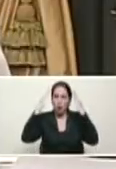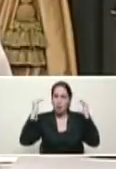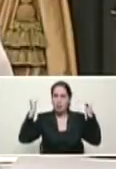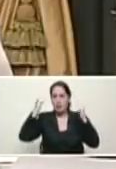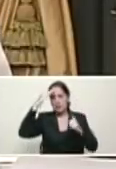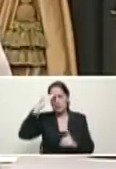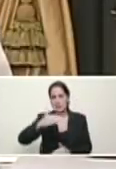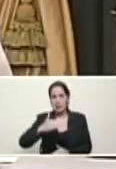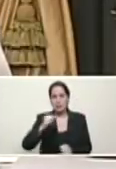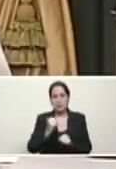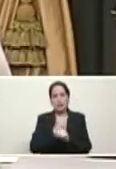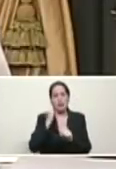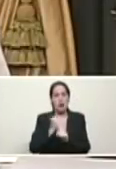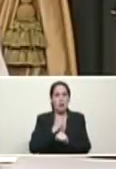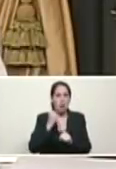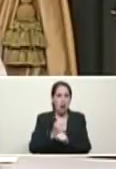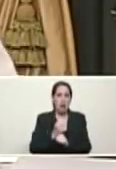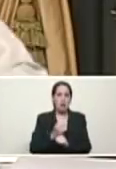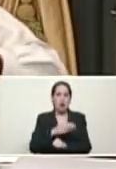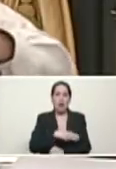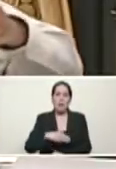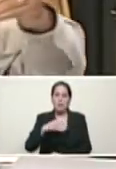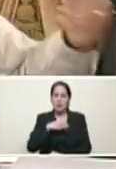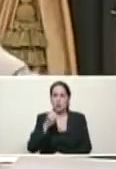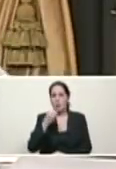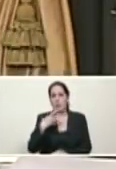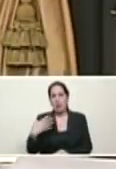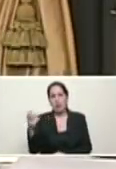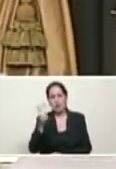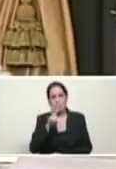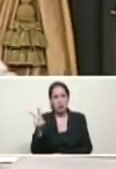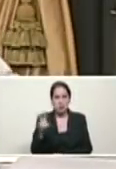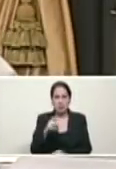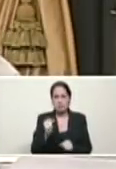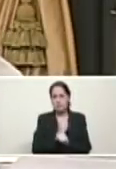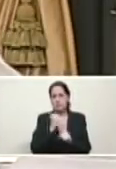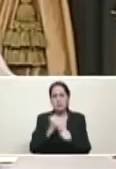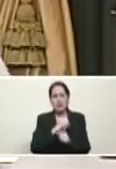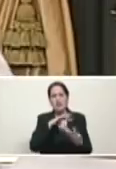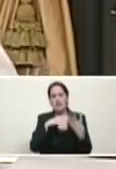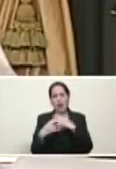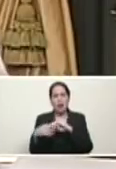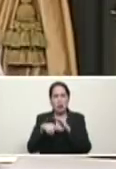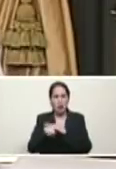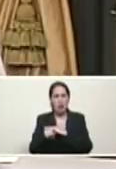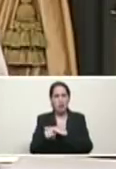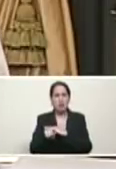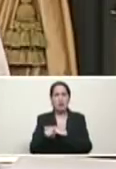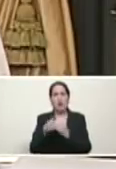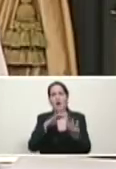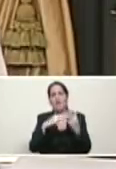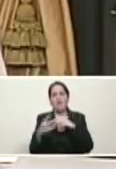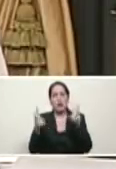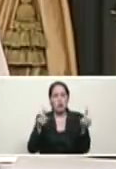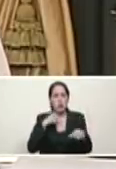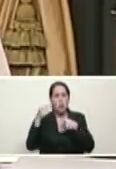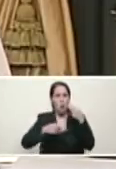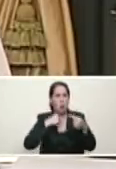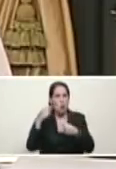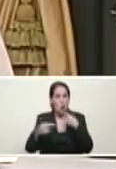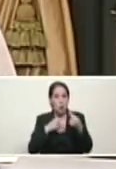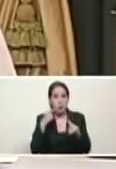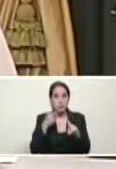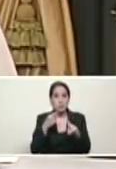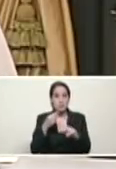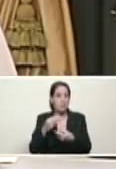Bolivariana, trabajando con la Misión Venezuela Bella, trabajando con Barrio Adentro, trabajando con Barrio Nuevo, Barrio Tricolor. Verdaderamente lo que se